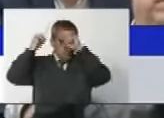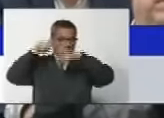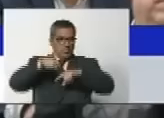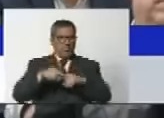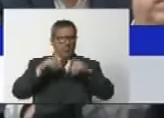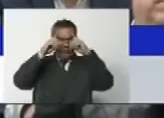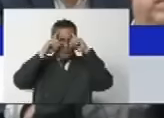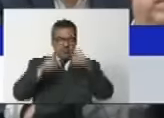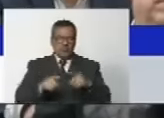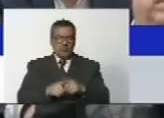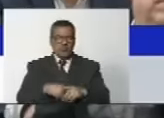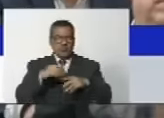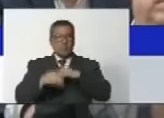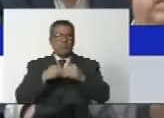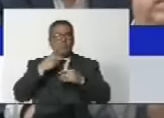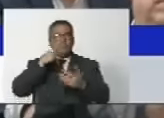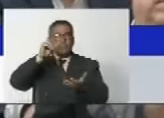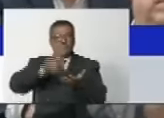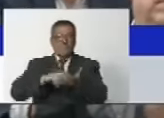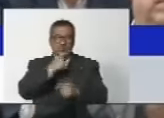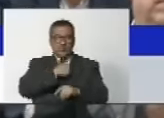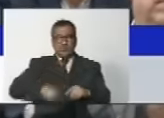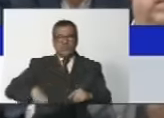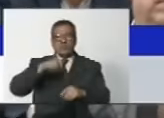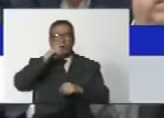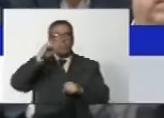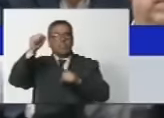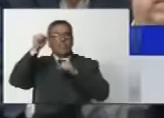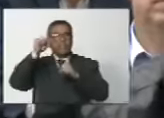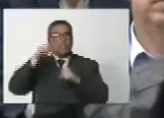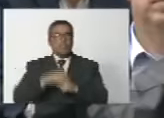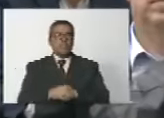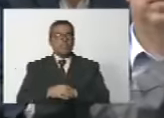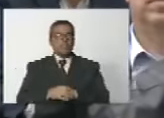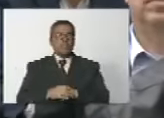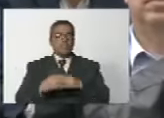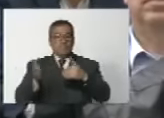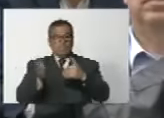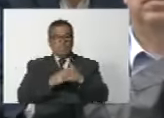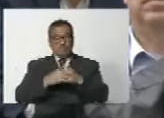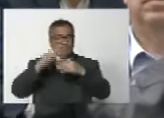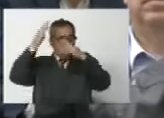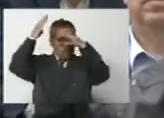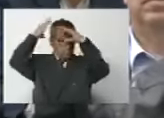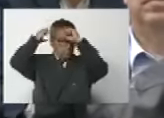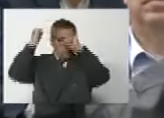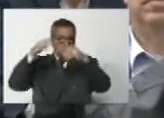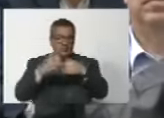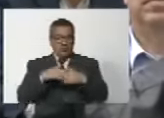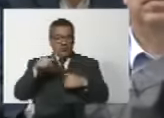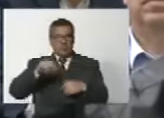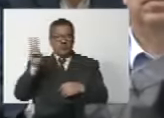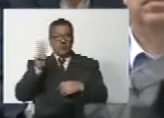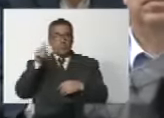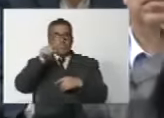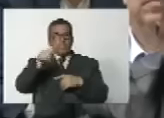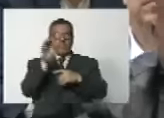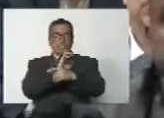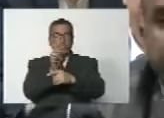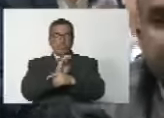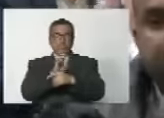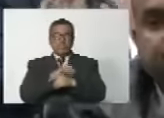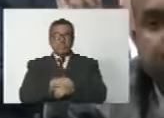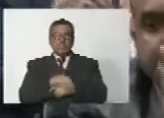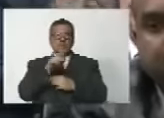y la decisión acertada del presidente Nicolás Maduro Moro de cerrar la Embajada de Venezuela en